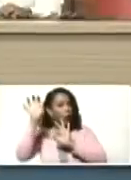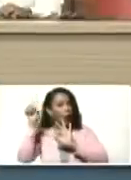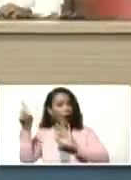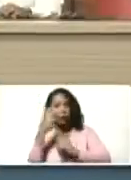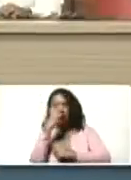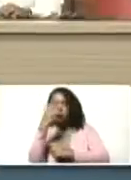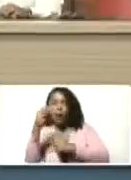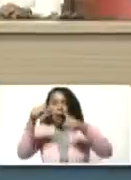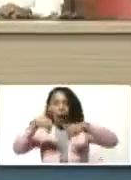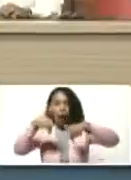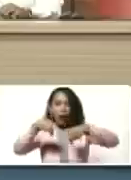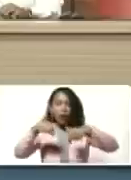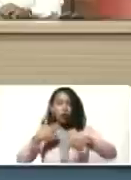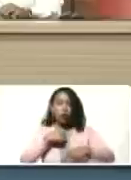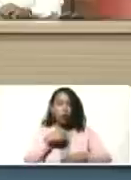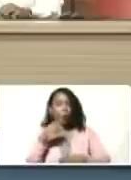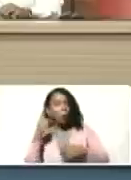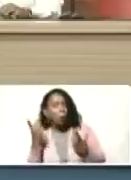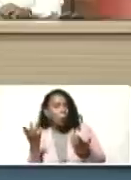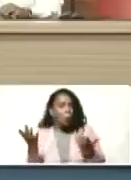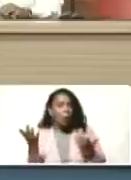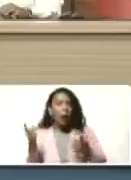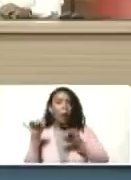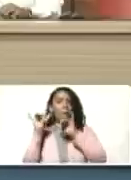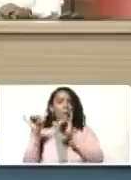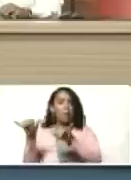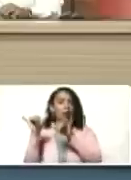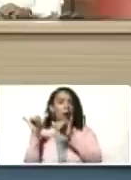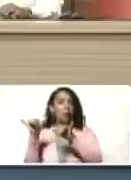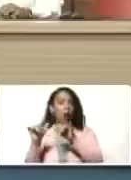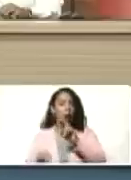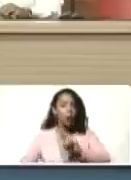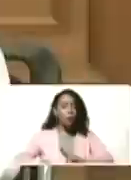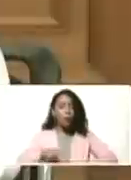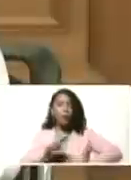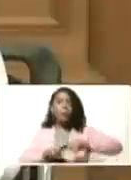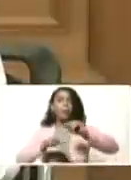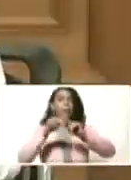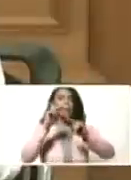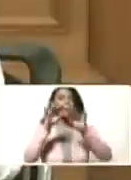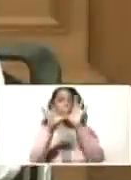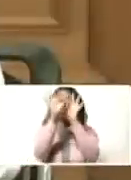aquí, para que ellos mismos construyan los lazos de manera libre,